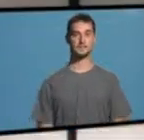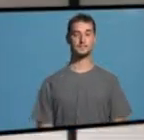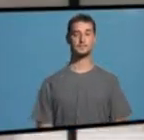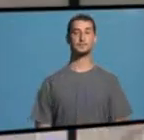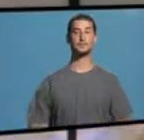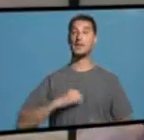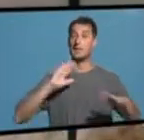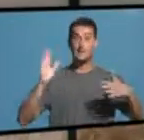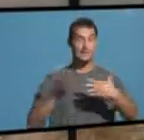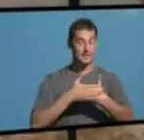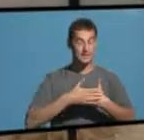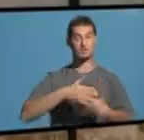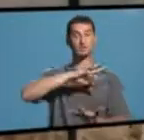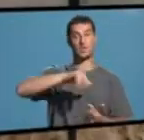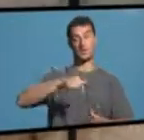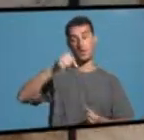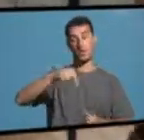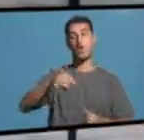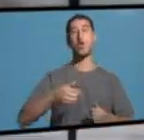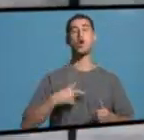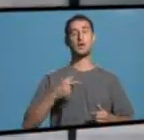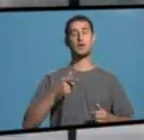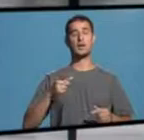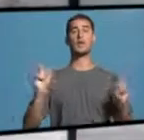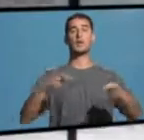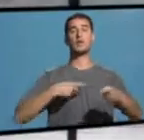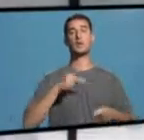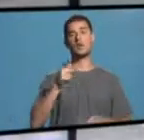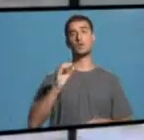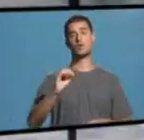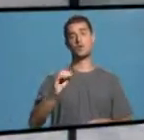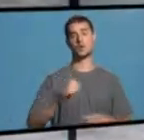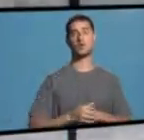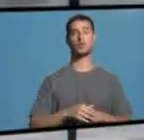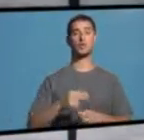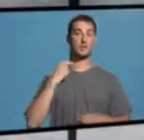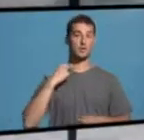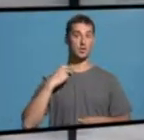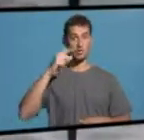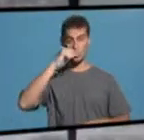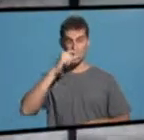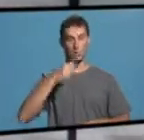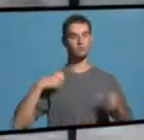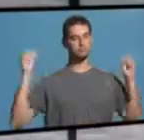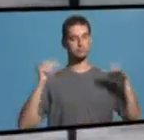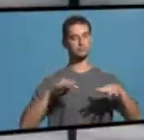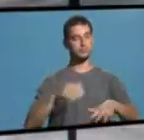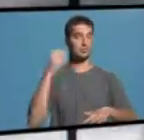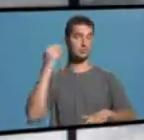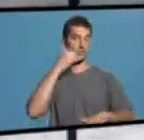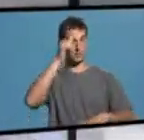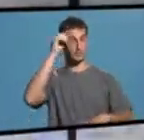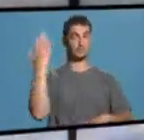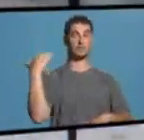Para pechar o noso espacio informativo semanal, o encontro Kilómetro Cero Surf Camp Deputación de Lugo, que reuniu a centos de persoas a pasada fin de semana na